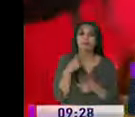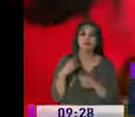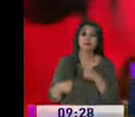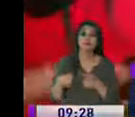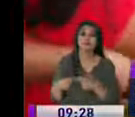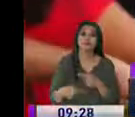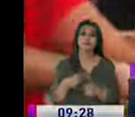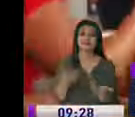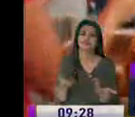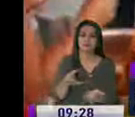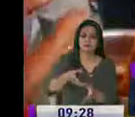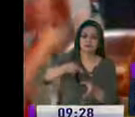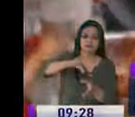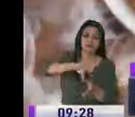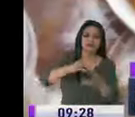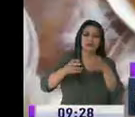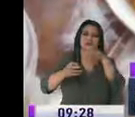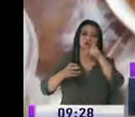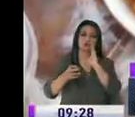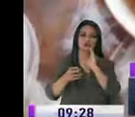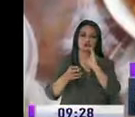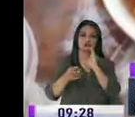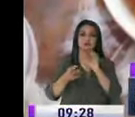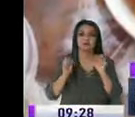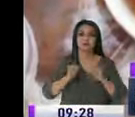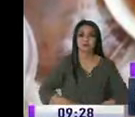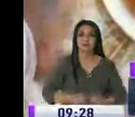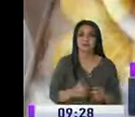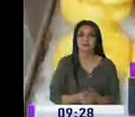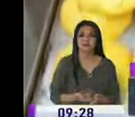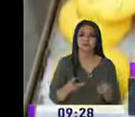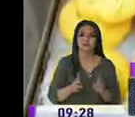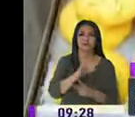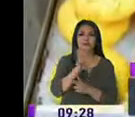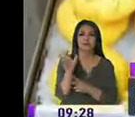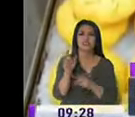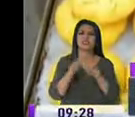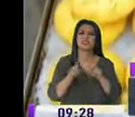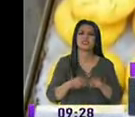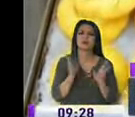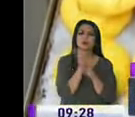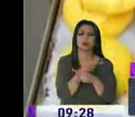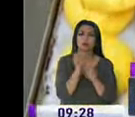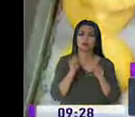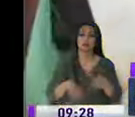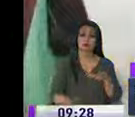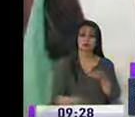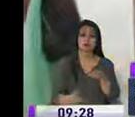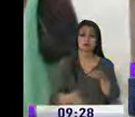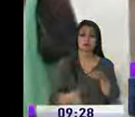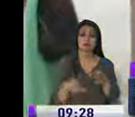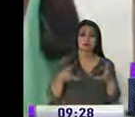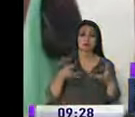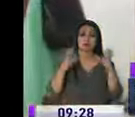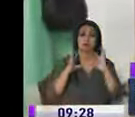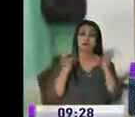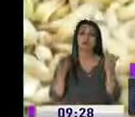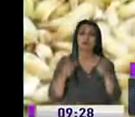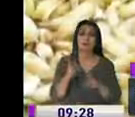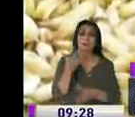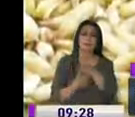se encuentran la chicha, el greñoso, majada, colada y más de 30 variedades que se pueden hacer con este grano, que también